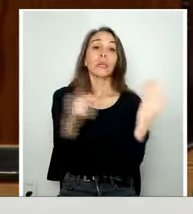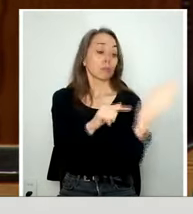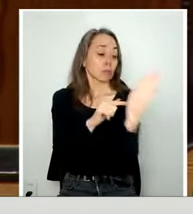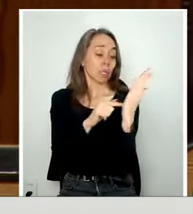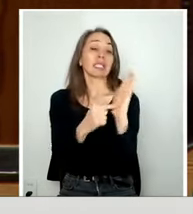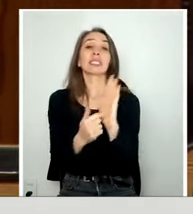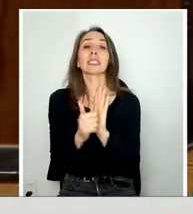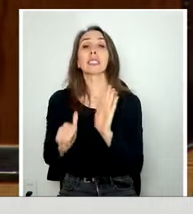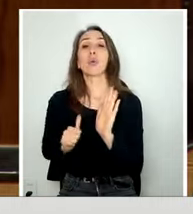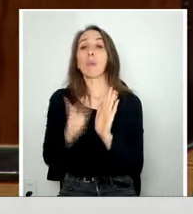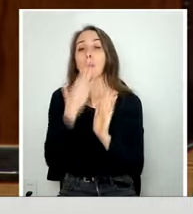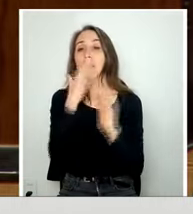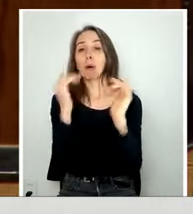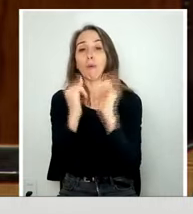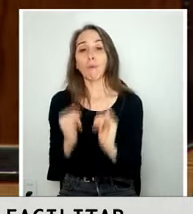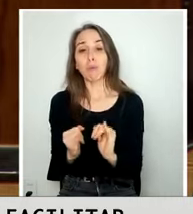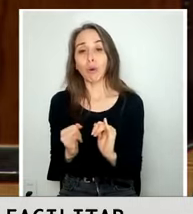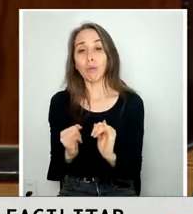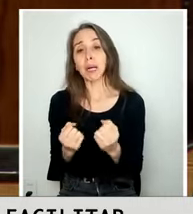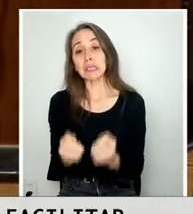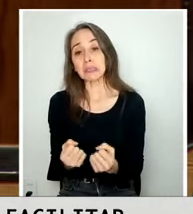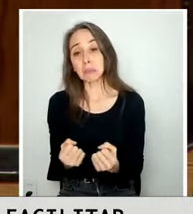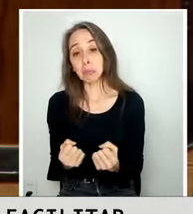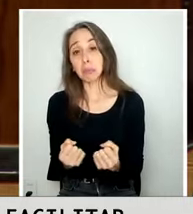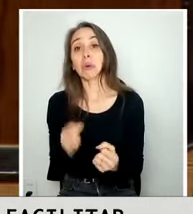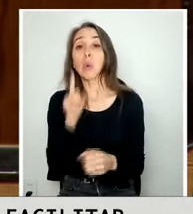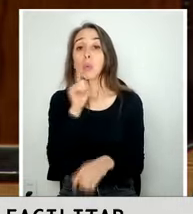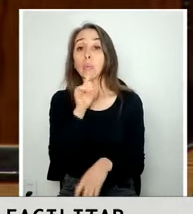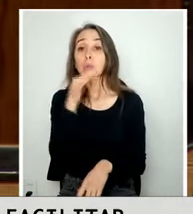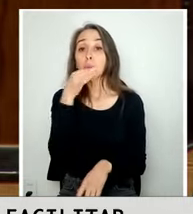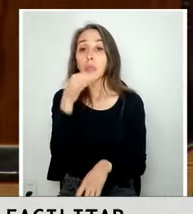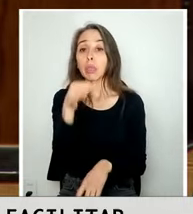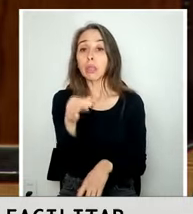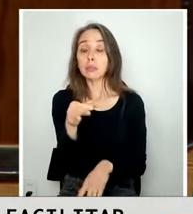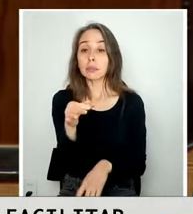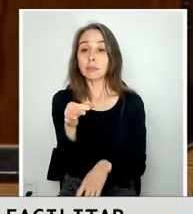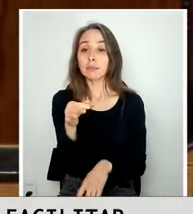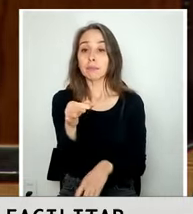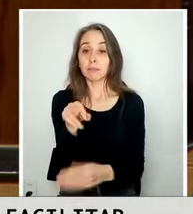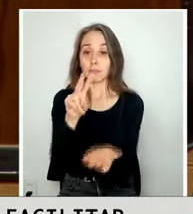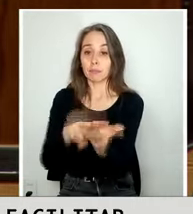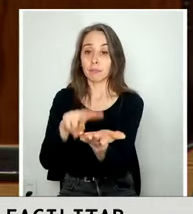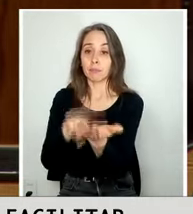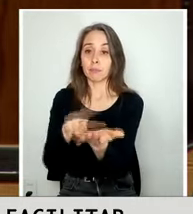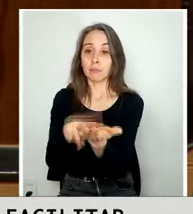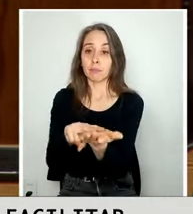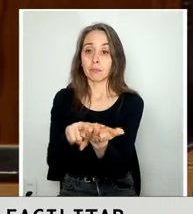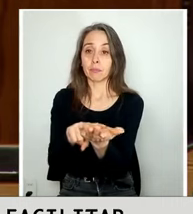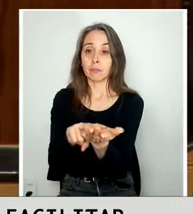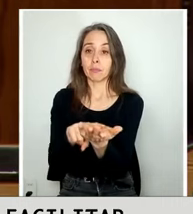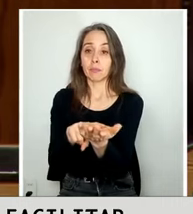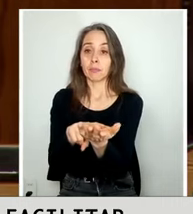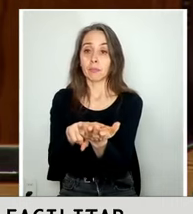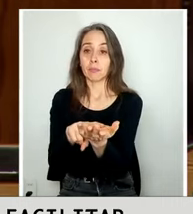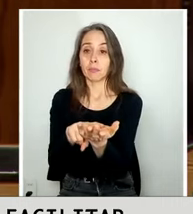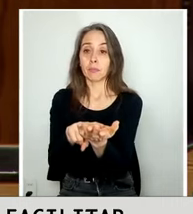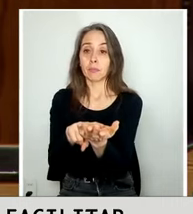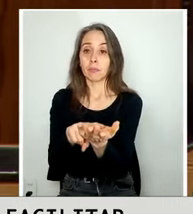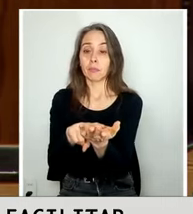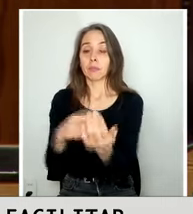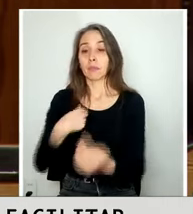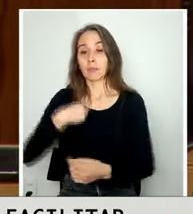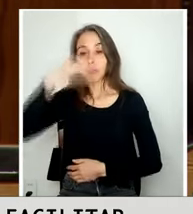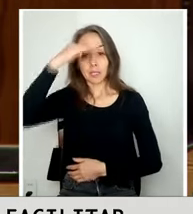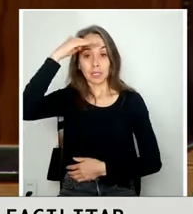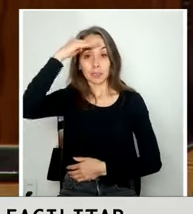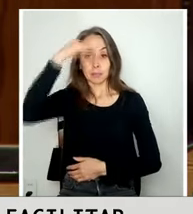por último señalar que de verdad desde la experiencia y tal